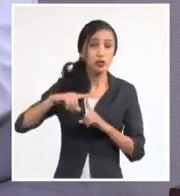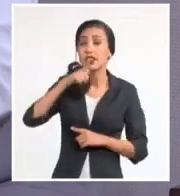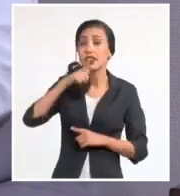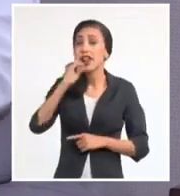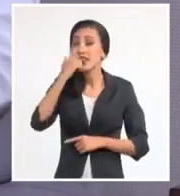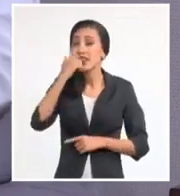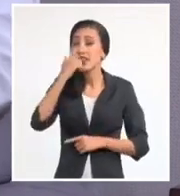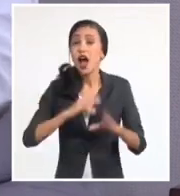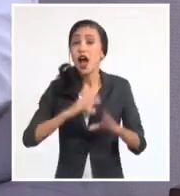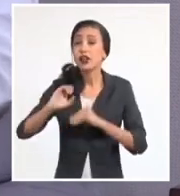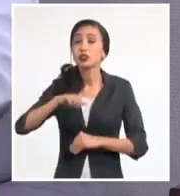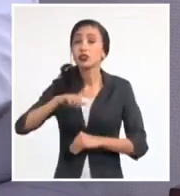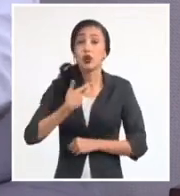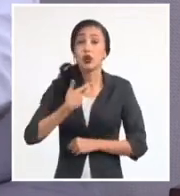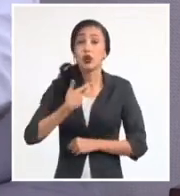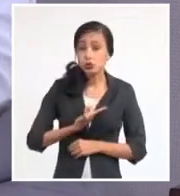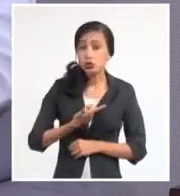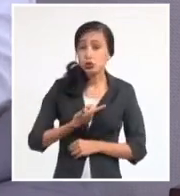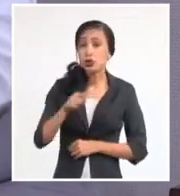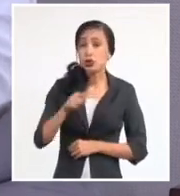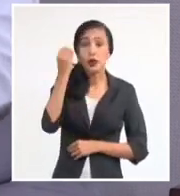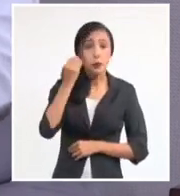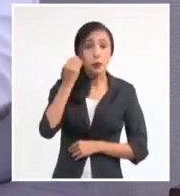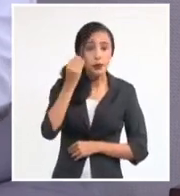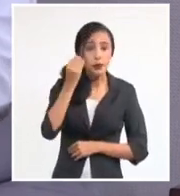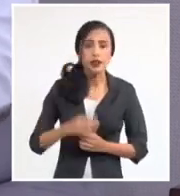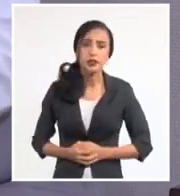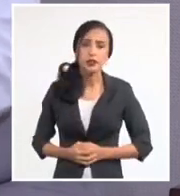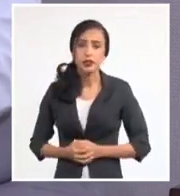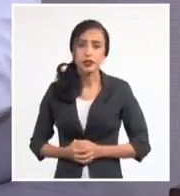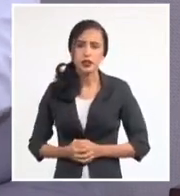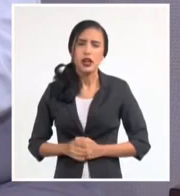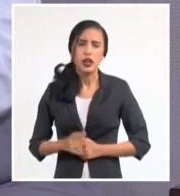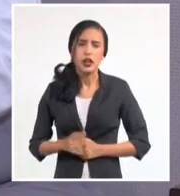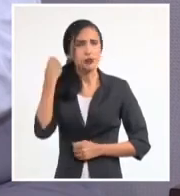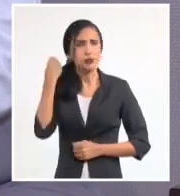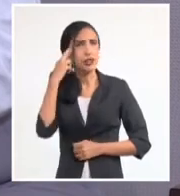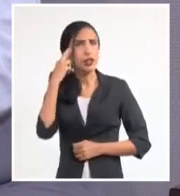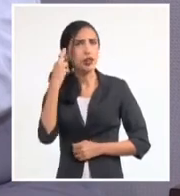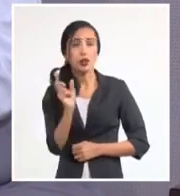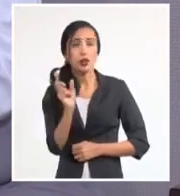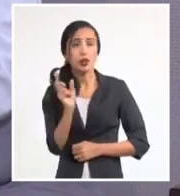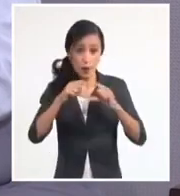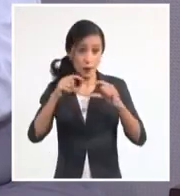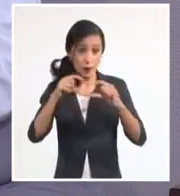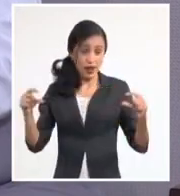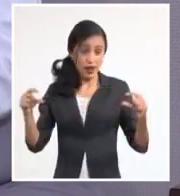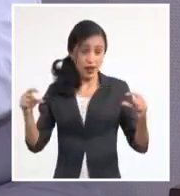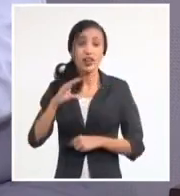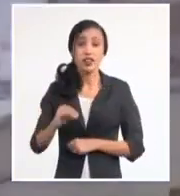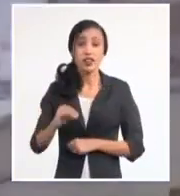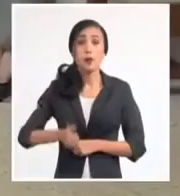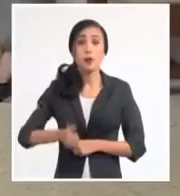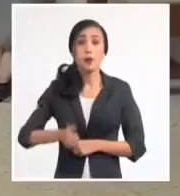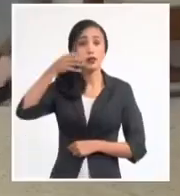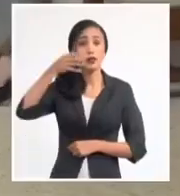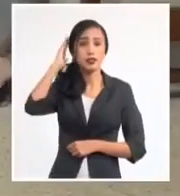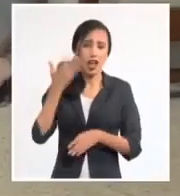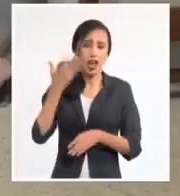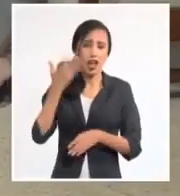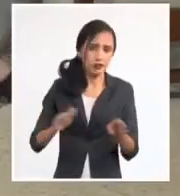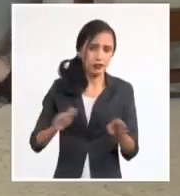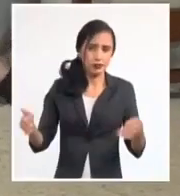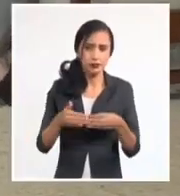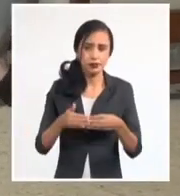y del arte, pensaba en la frase hermosísima del presidente Díaz-Canel en sus palabras de clausura cuando dijo,